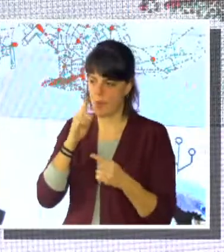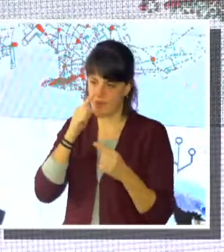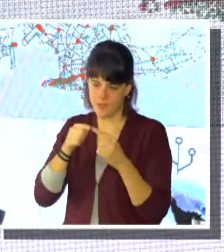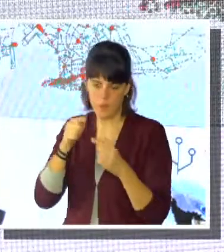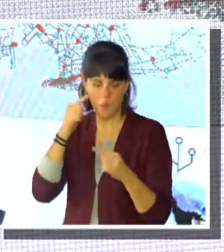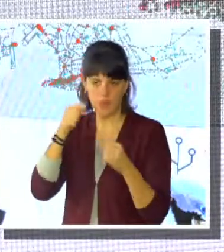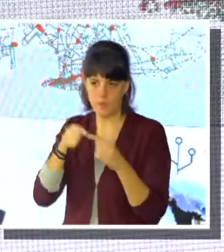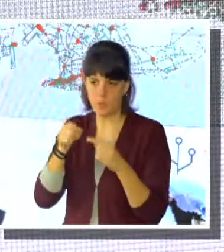sentido hacia el centro,